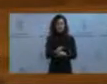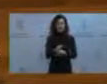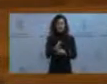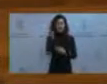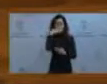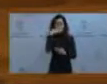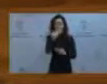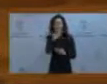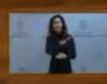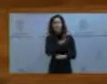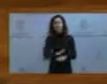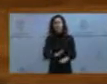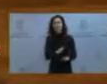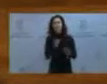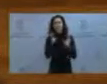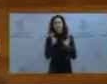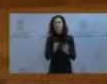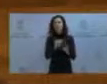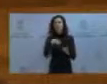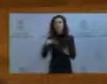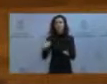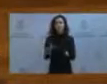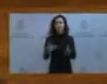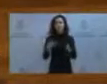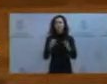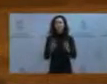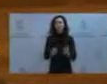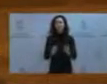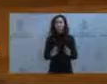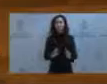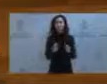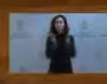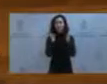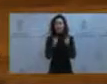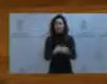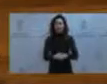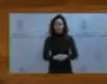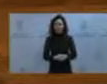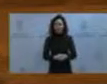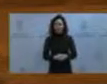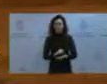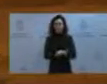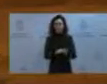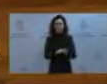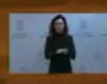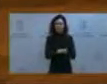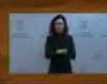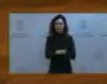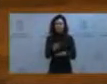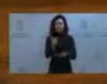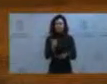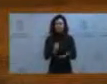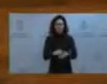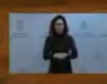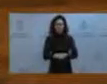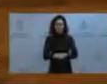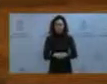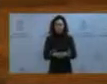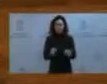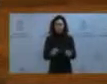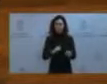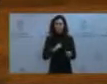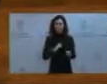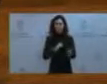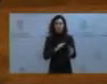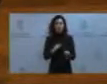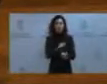se recurren a todos los medios disponibles en ese momento. En este caso, se dispone de unas clínicas privadas que